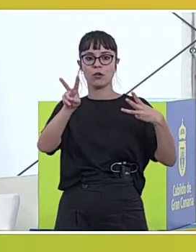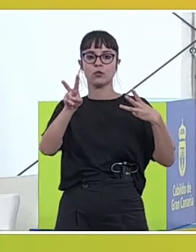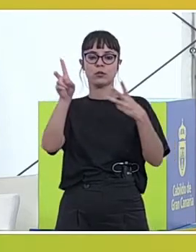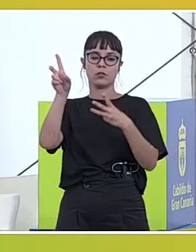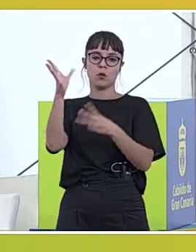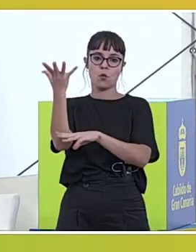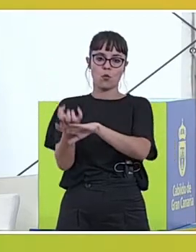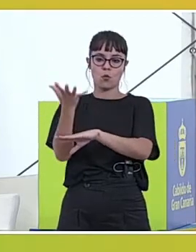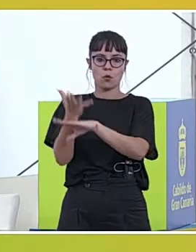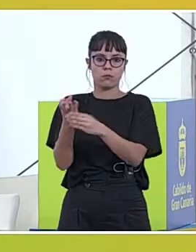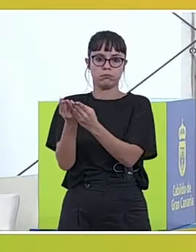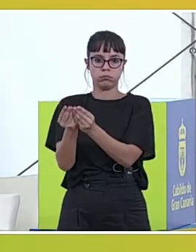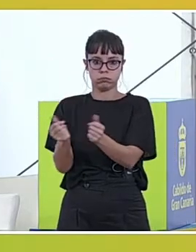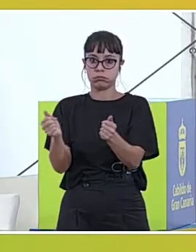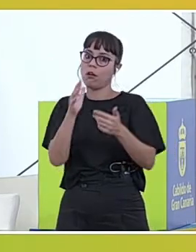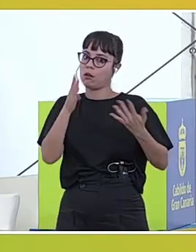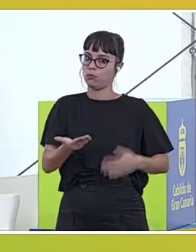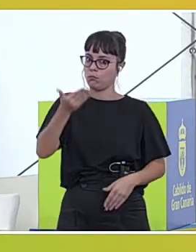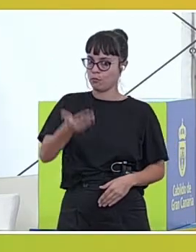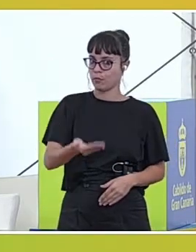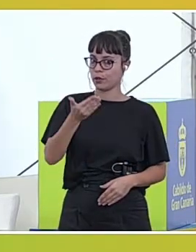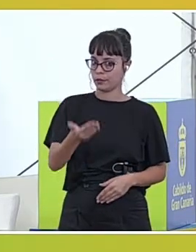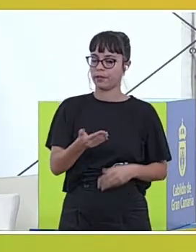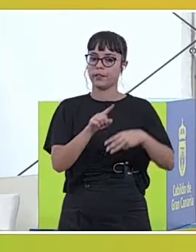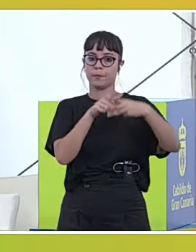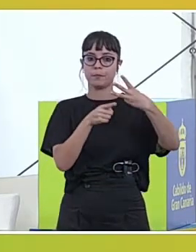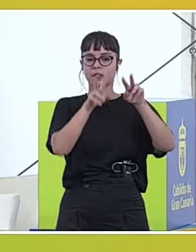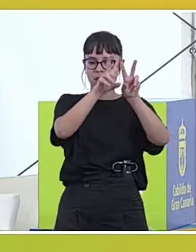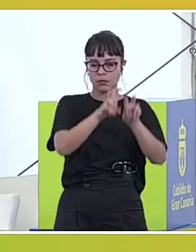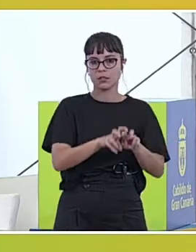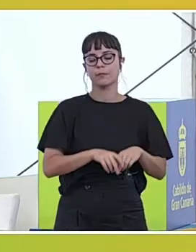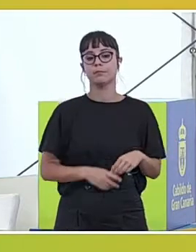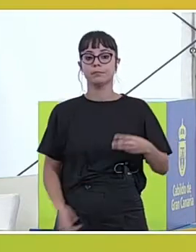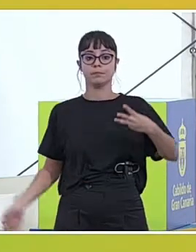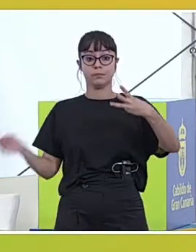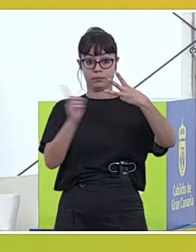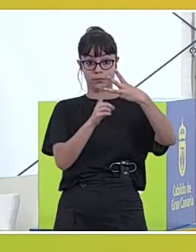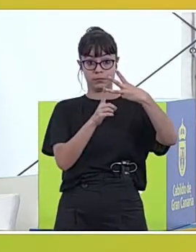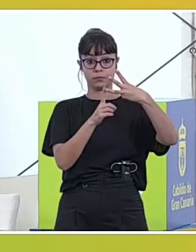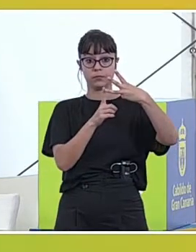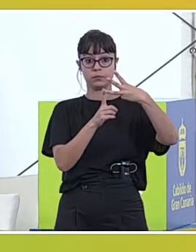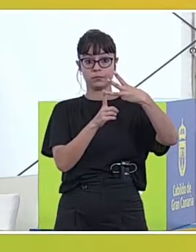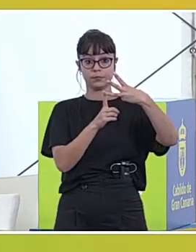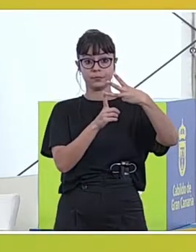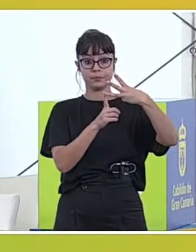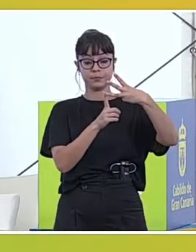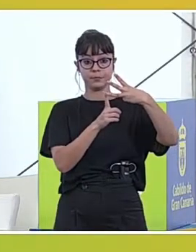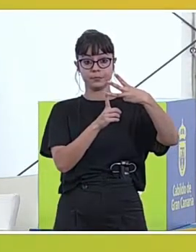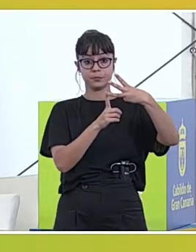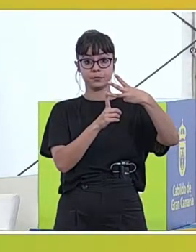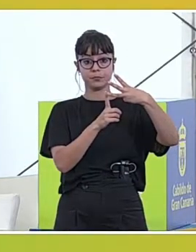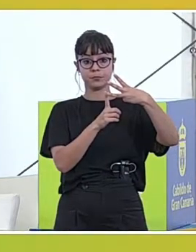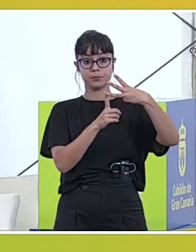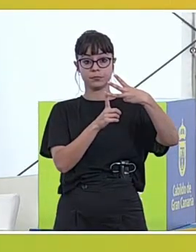relevancia, sobre todo en estos tiempos, ¿no? Entonces, los de captura y utilización de CO2 se pretende, con